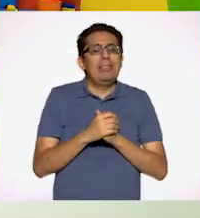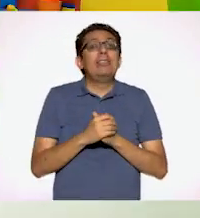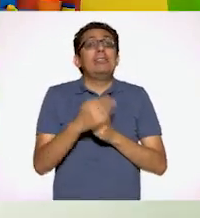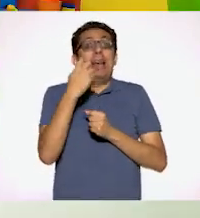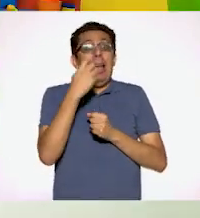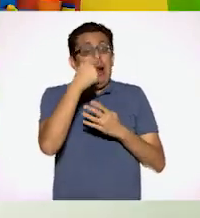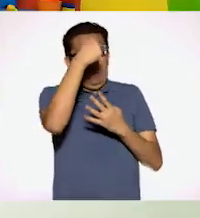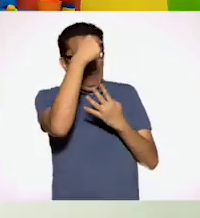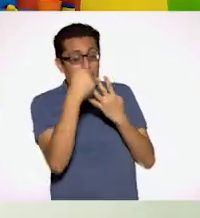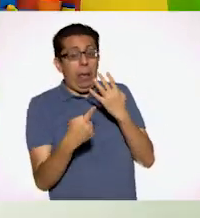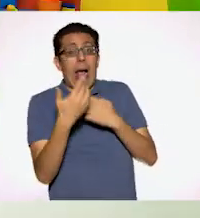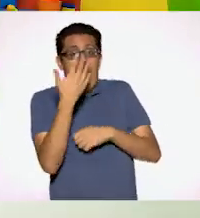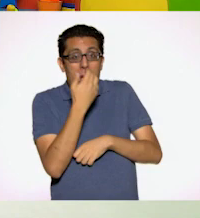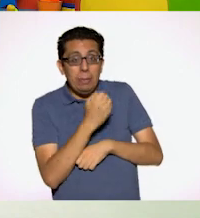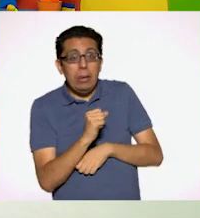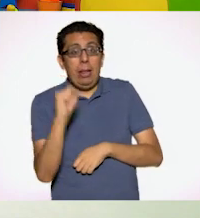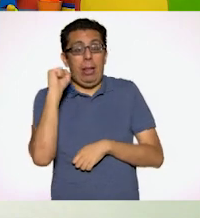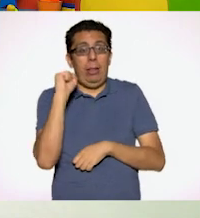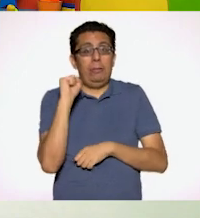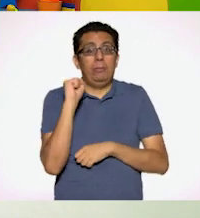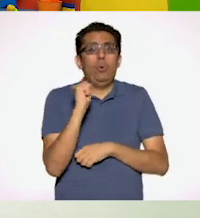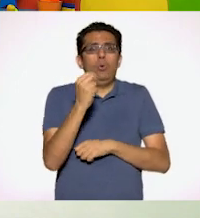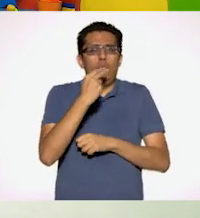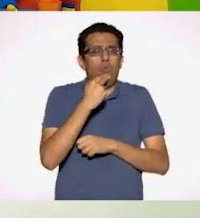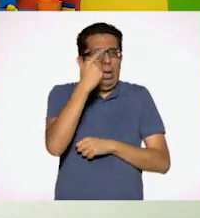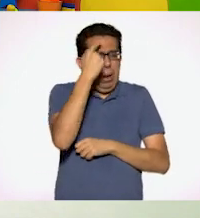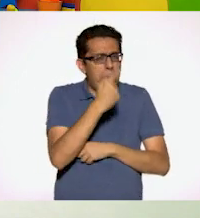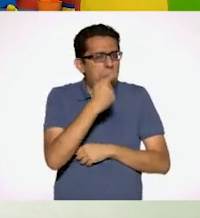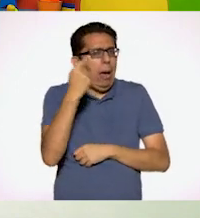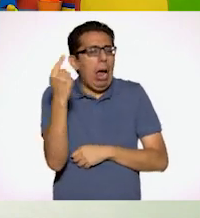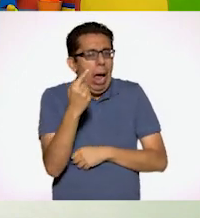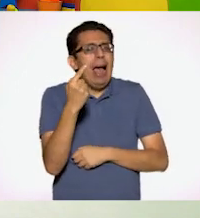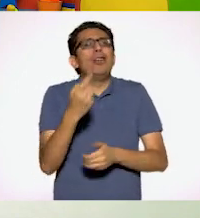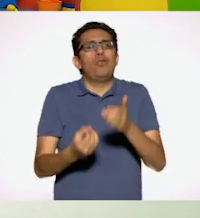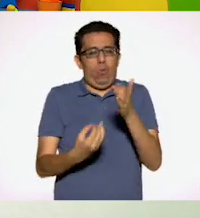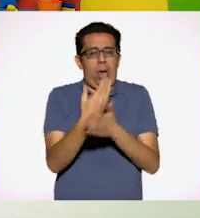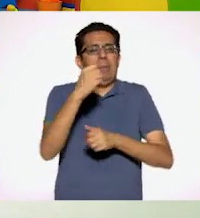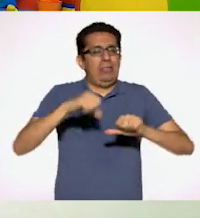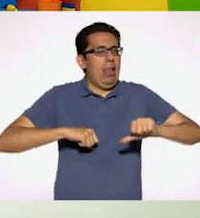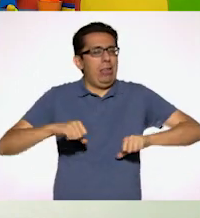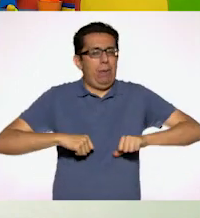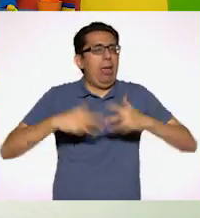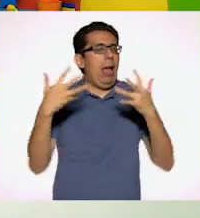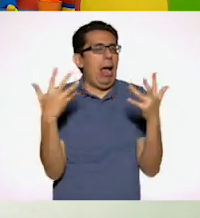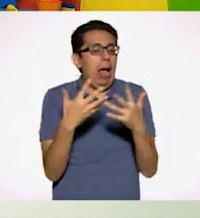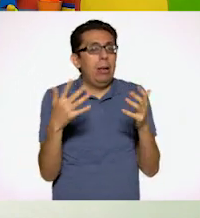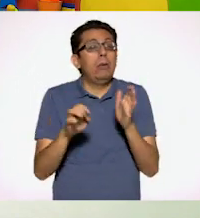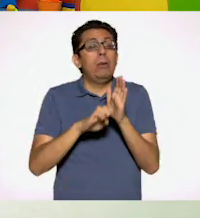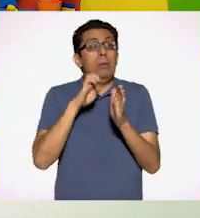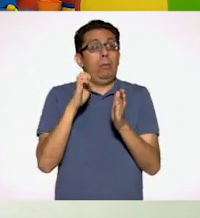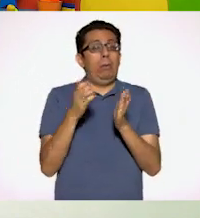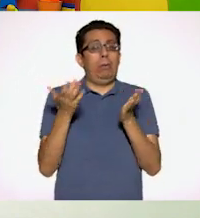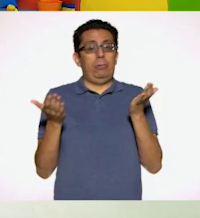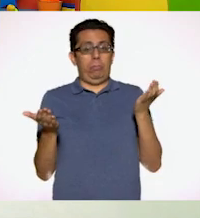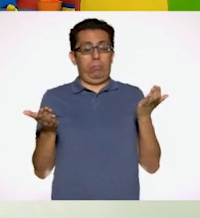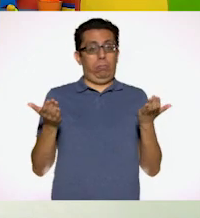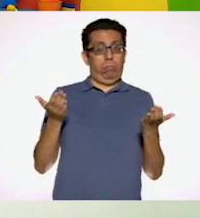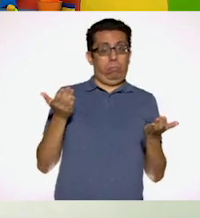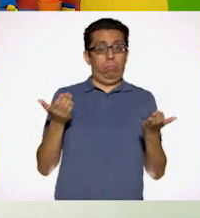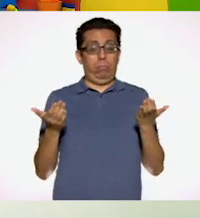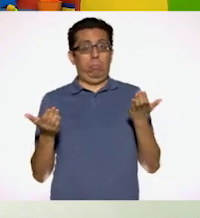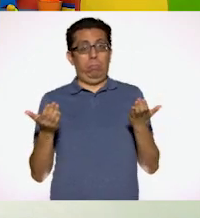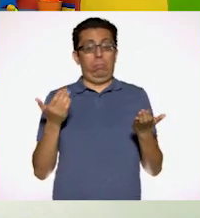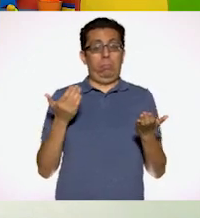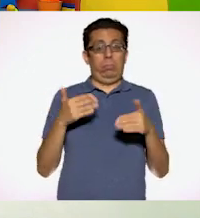Todas estas habilidades nos funcionan para realizar nuevas actividades. Por ejemplo, el equilibrio que hiciste de las